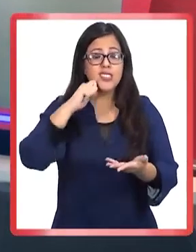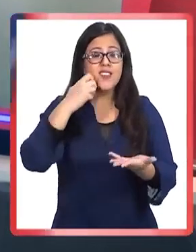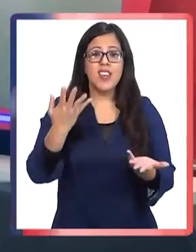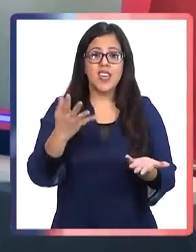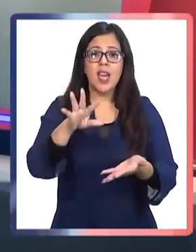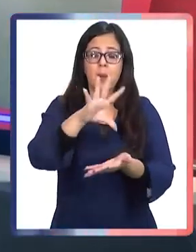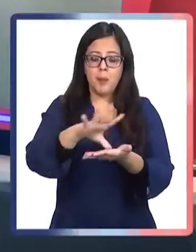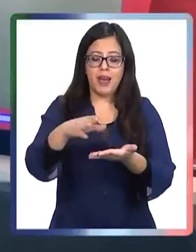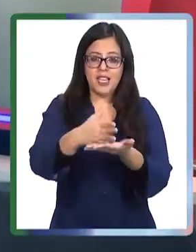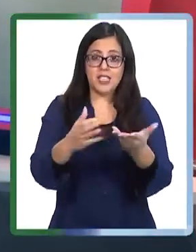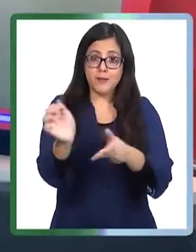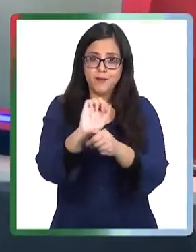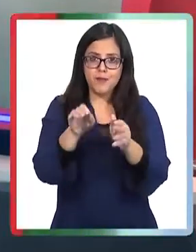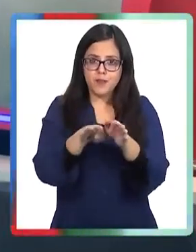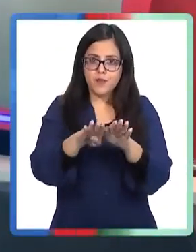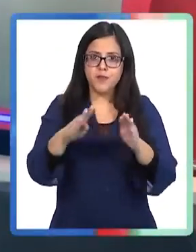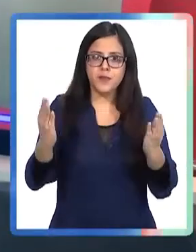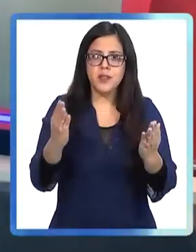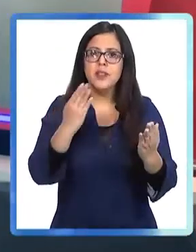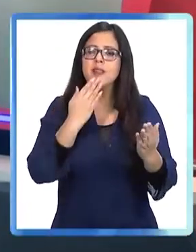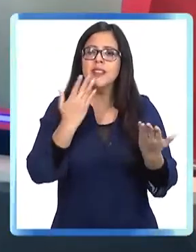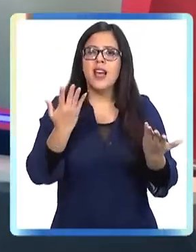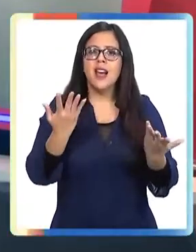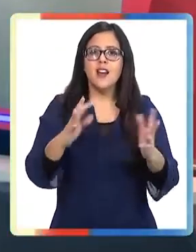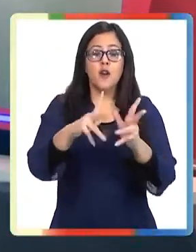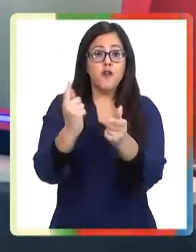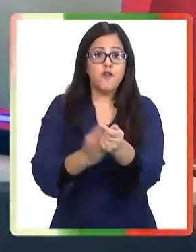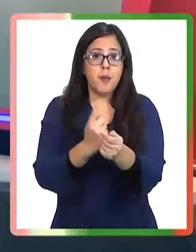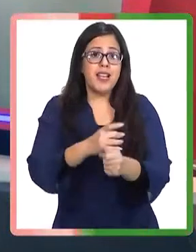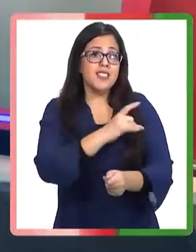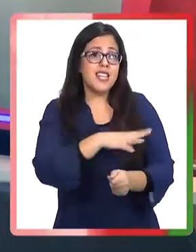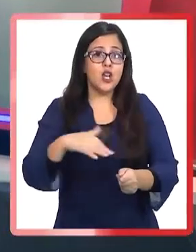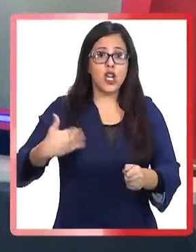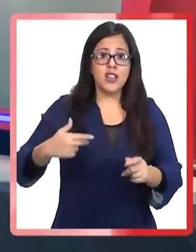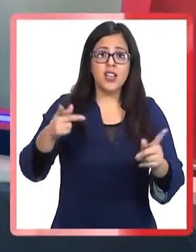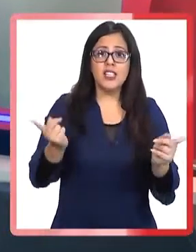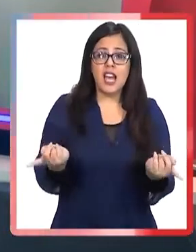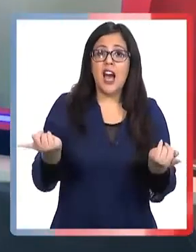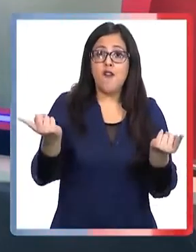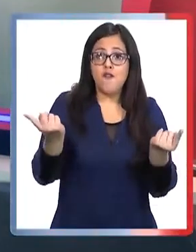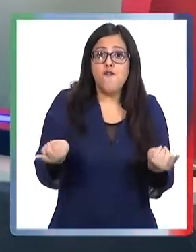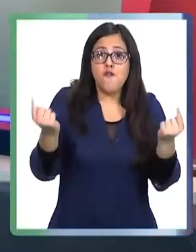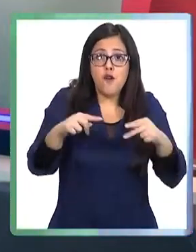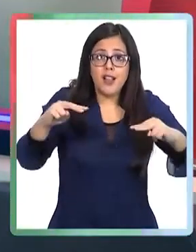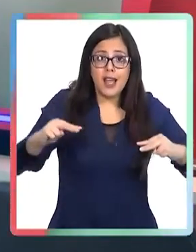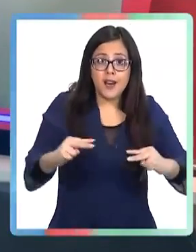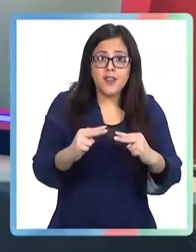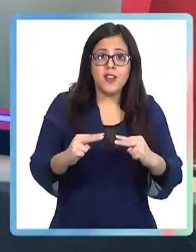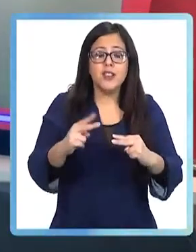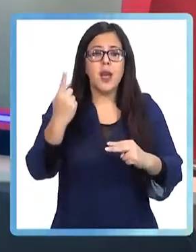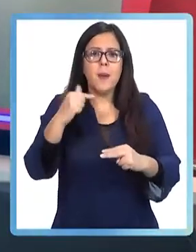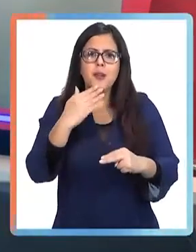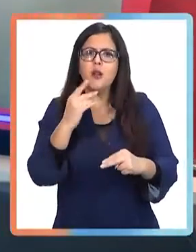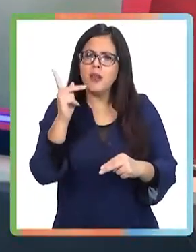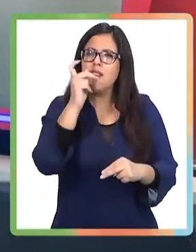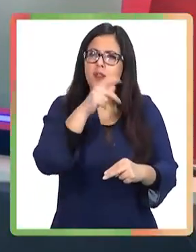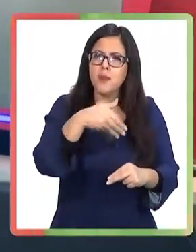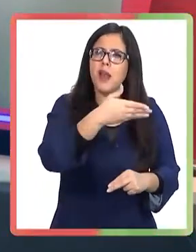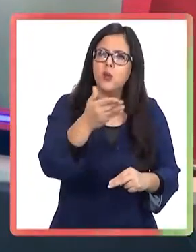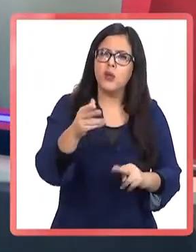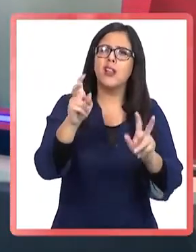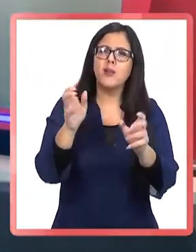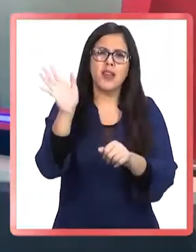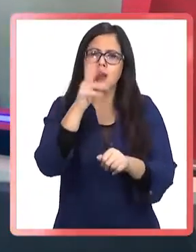se reabrieran las fronteras terrestres, se reencontraron las familias chileno-argentinas, por ejemplo, en el sur. Pero para ustedes siguen las complicaciones, esta